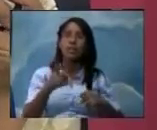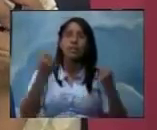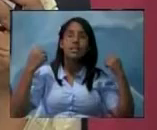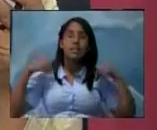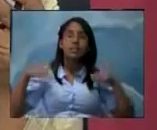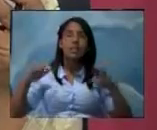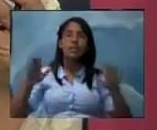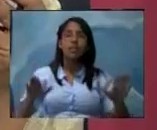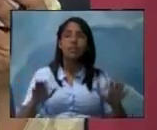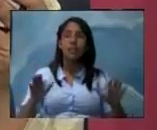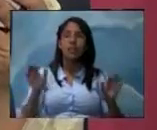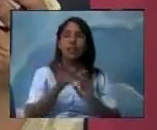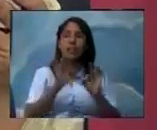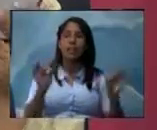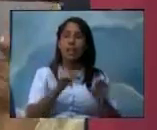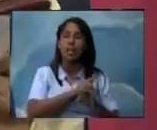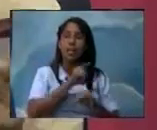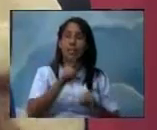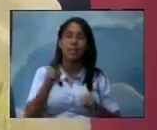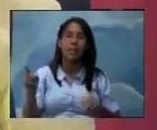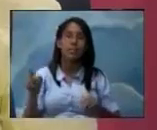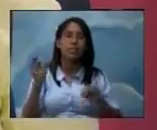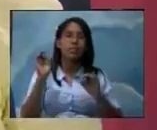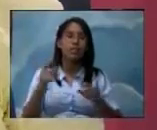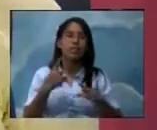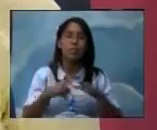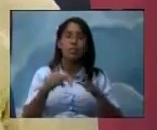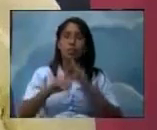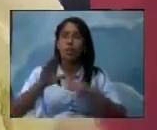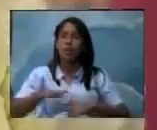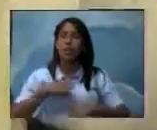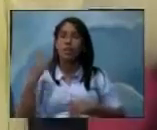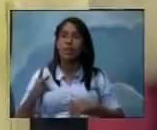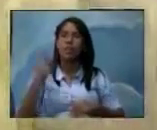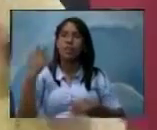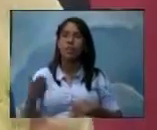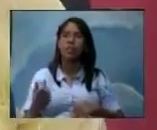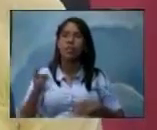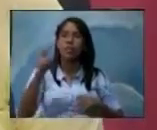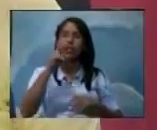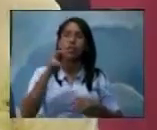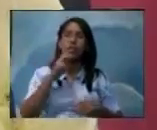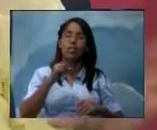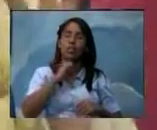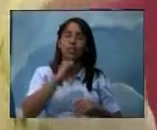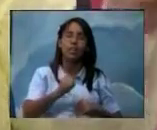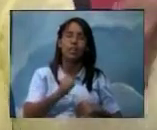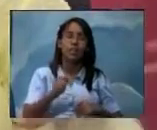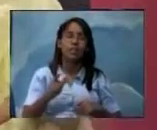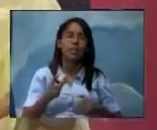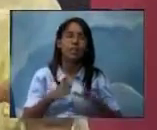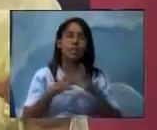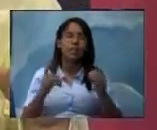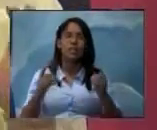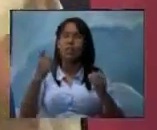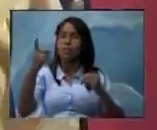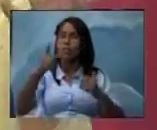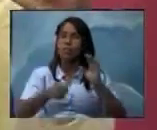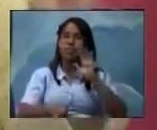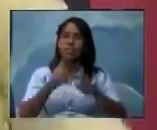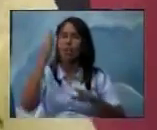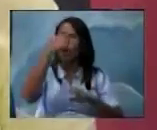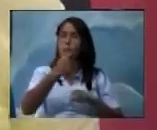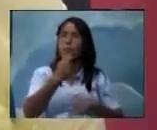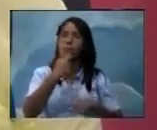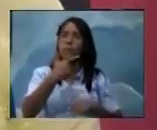sin embargo, nada de eso, ninguna cosa que pueda tener valor, ni el oro que es lo más alto, ni cosas que se parecieran que fueran